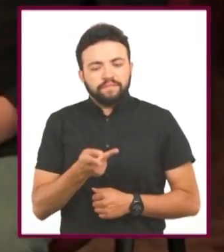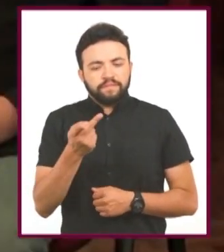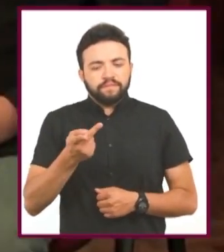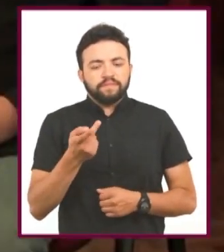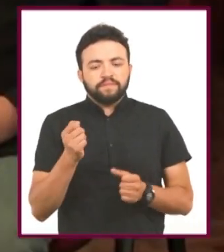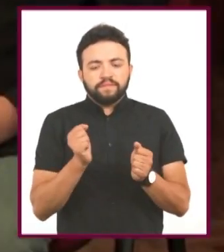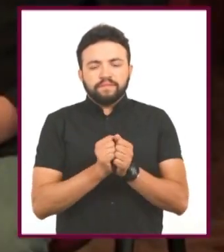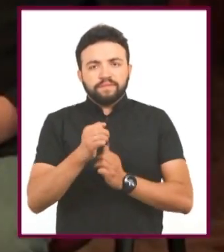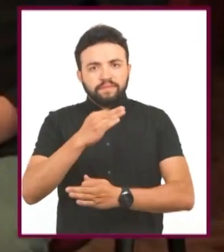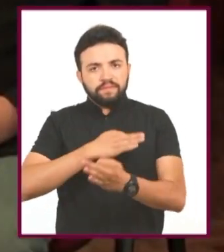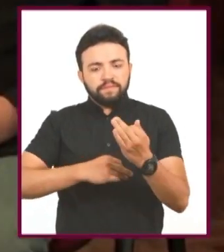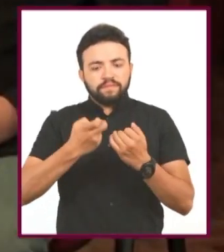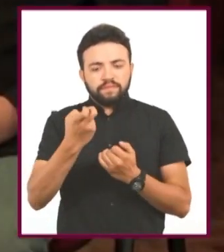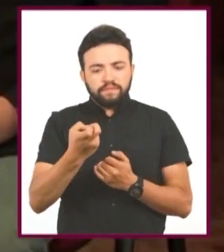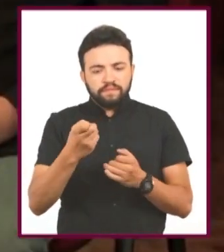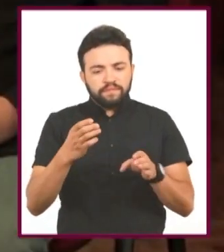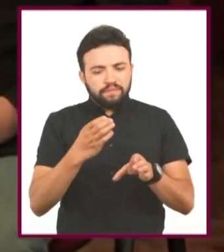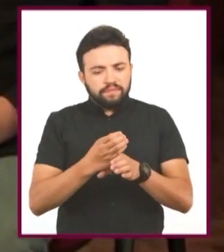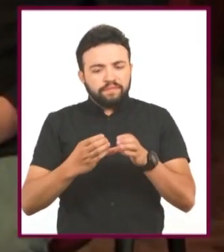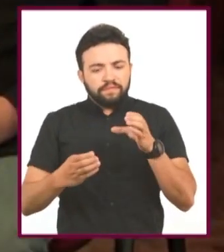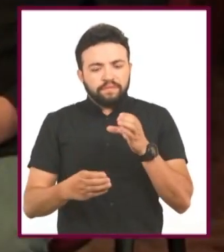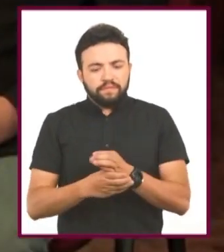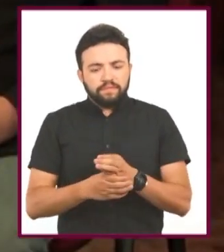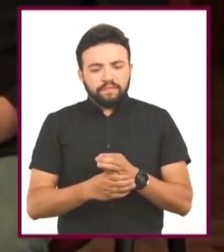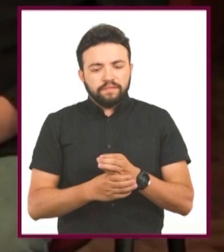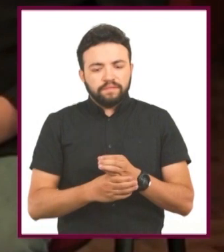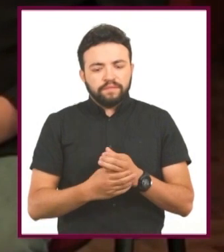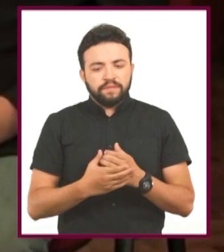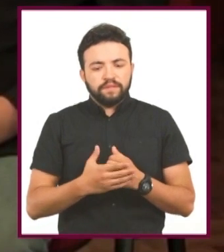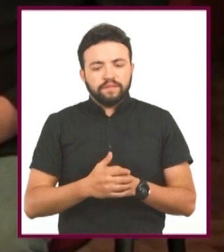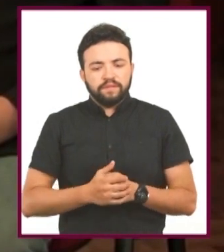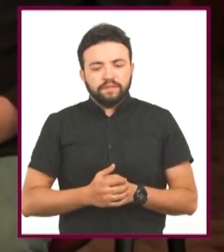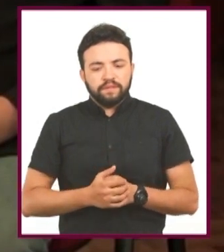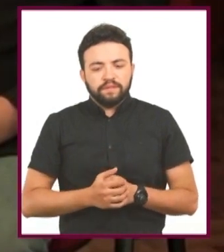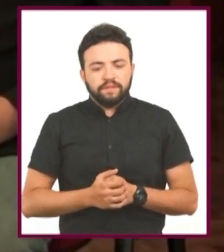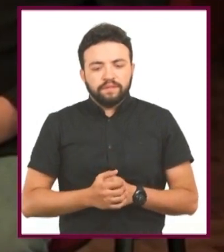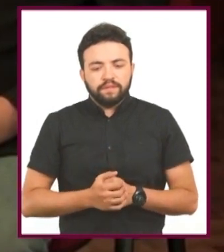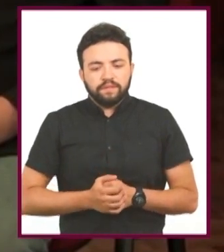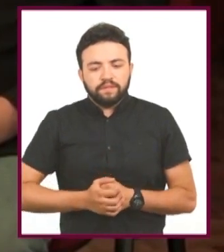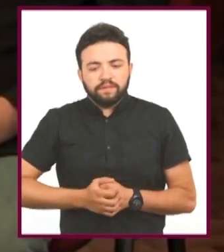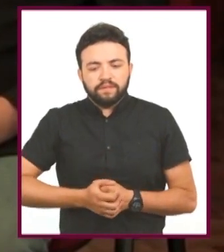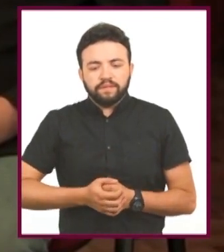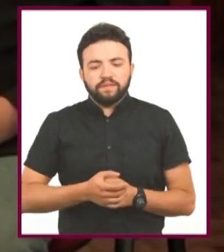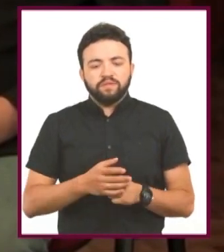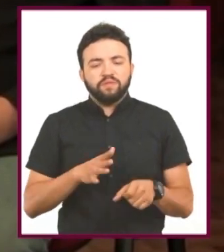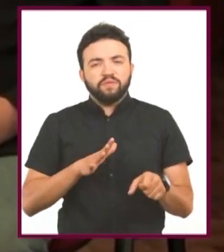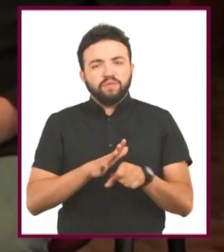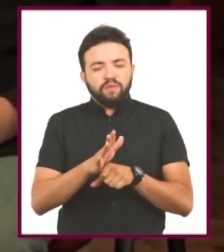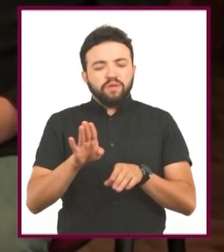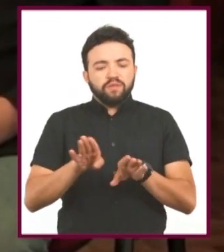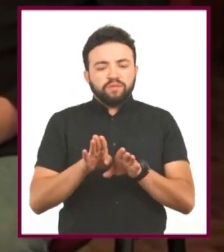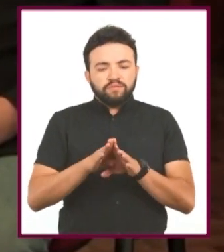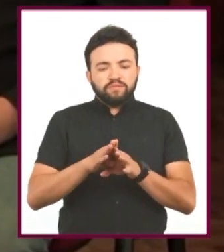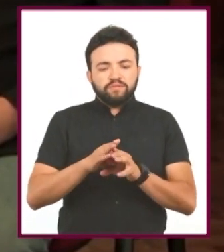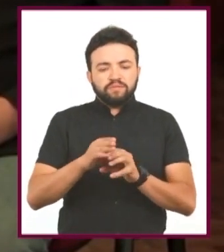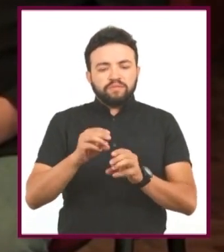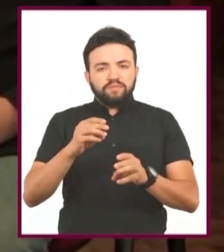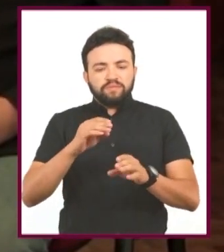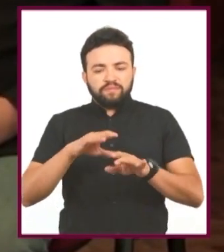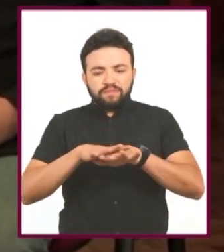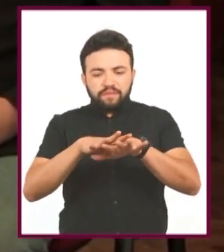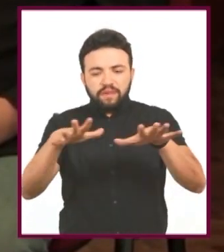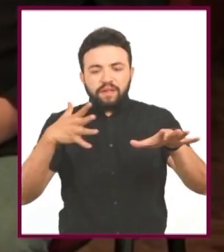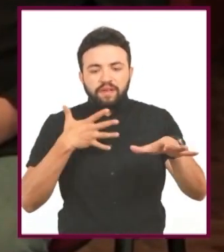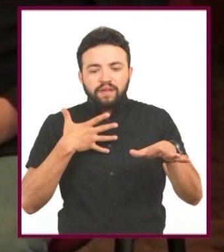And with this all in, with all these instruments, what landscape emerges of what is happening while